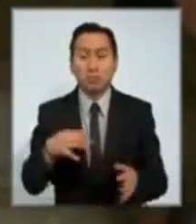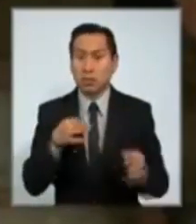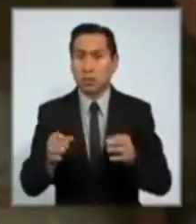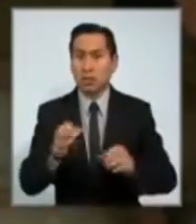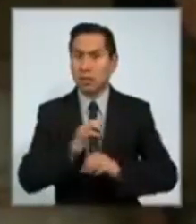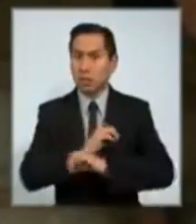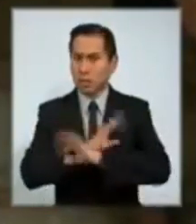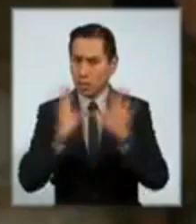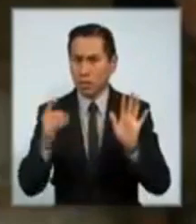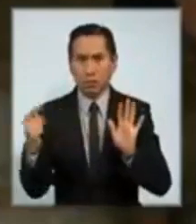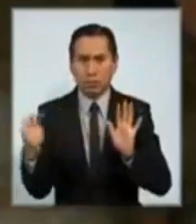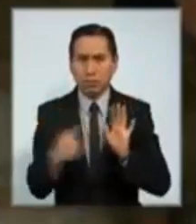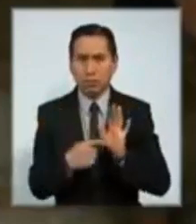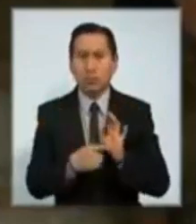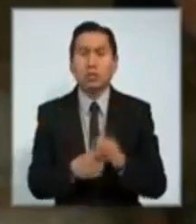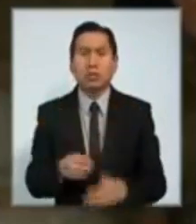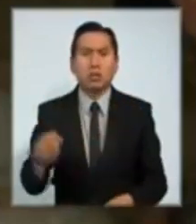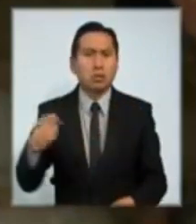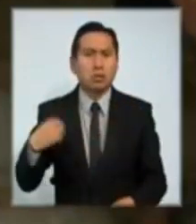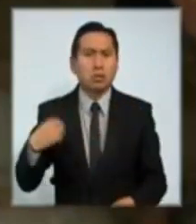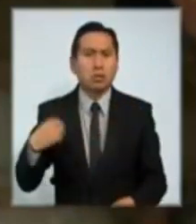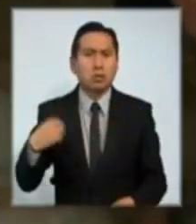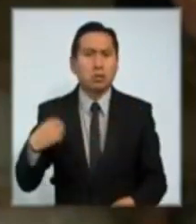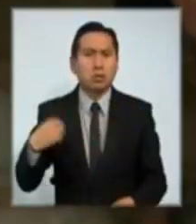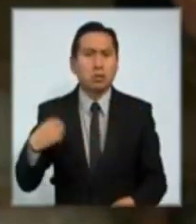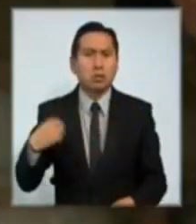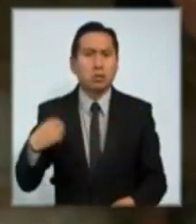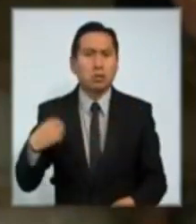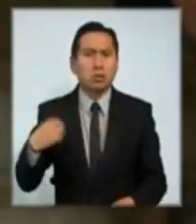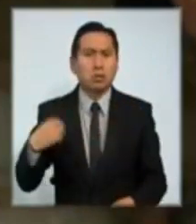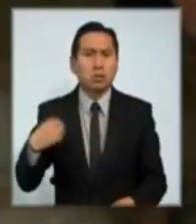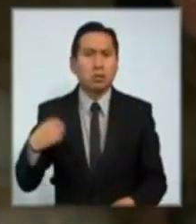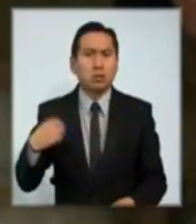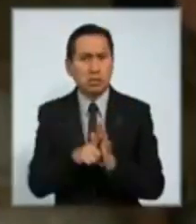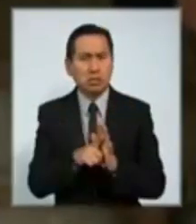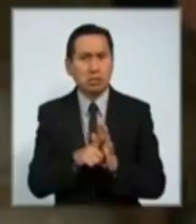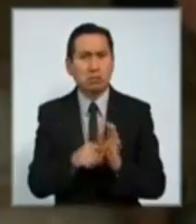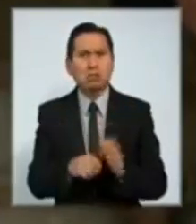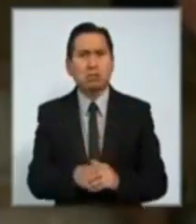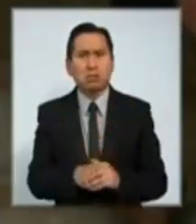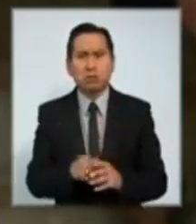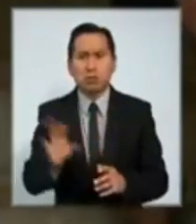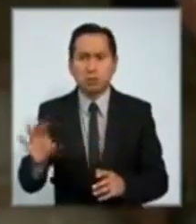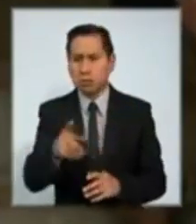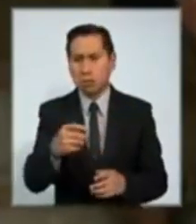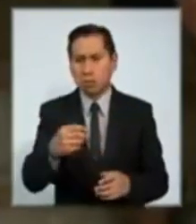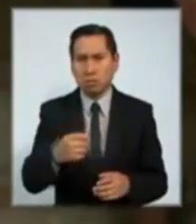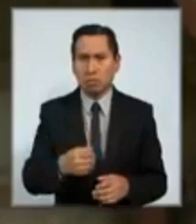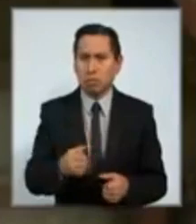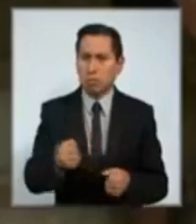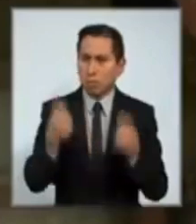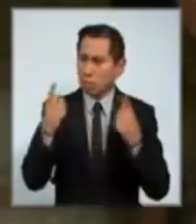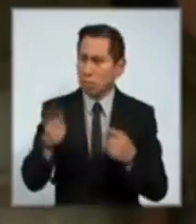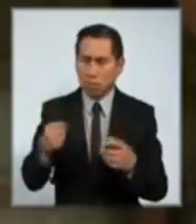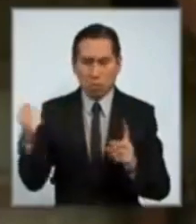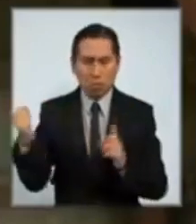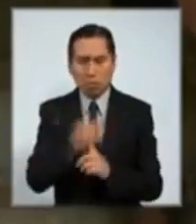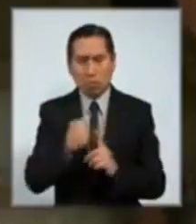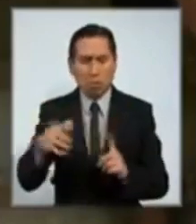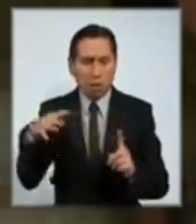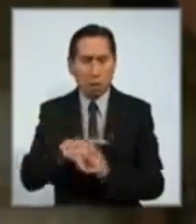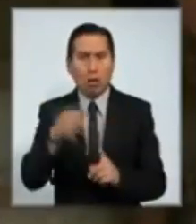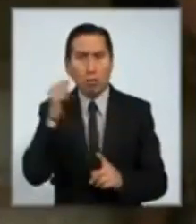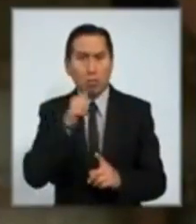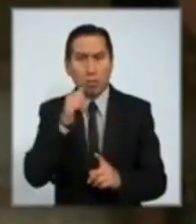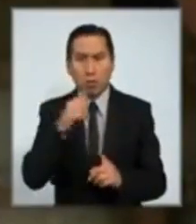punto. Vamos a caer con todo el peso de la ley ante los que cometan violencia contra la mujer